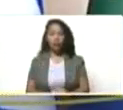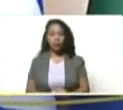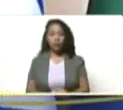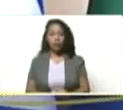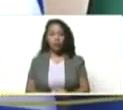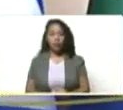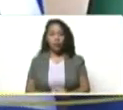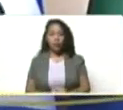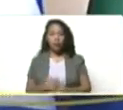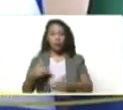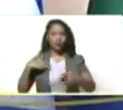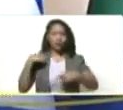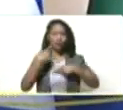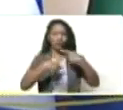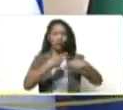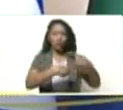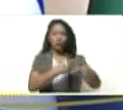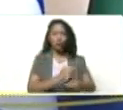durante siglos